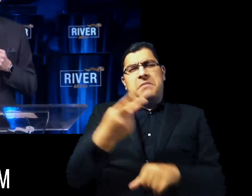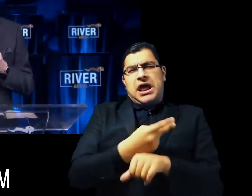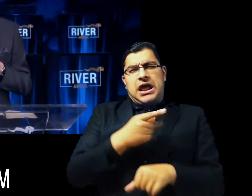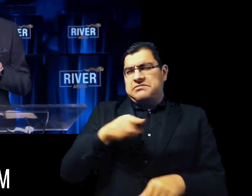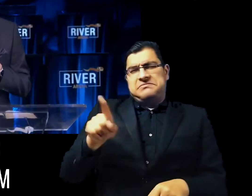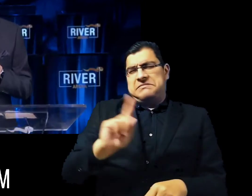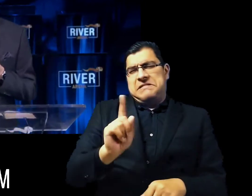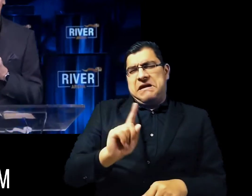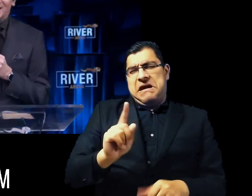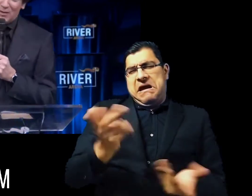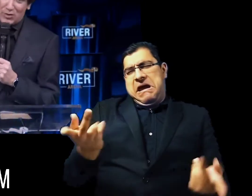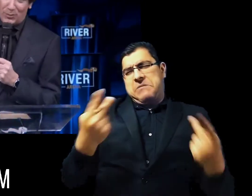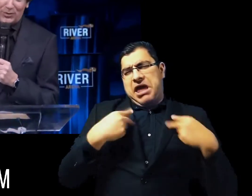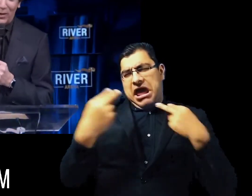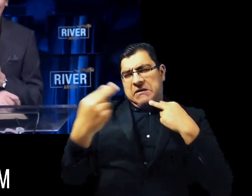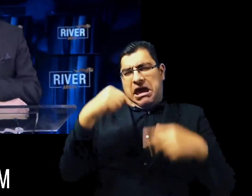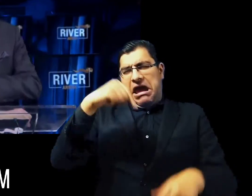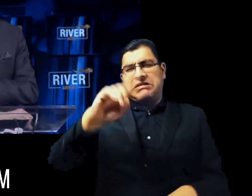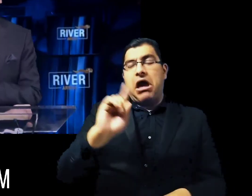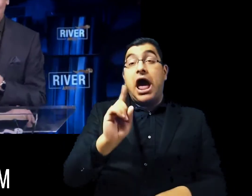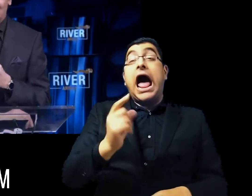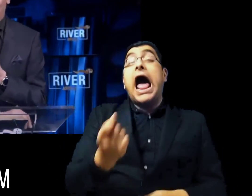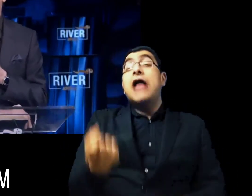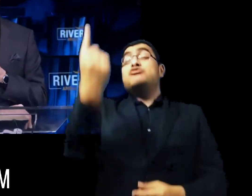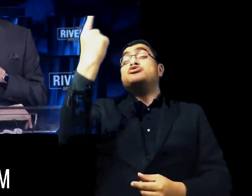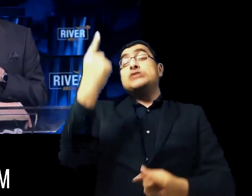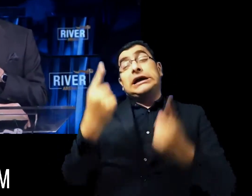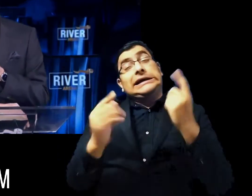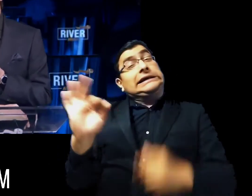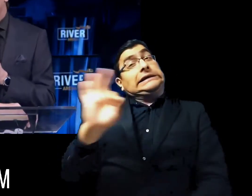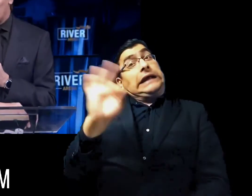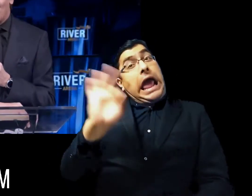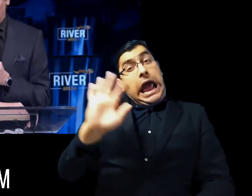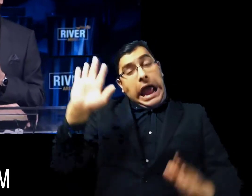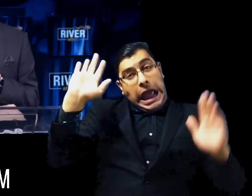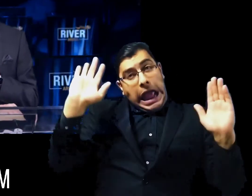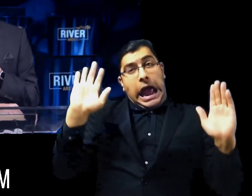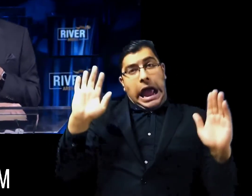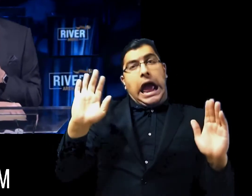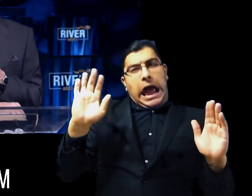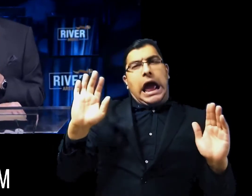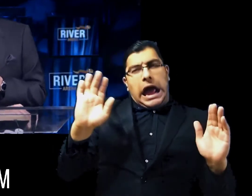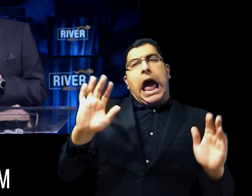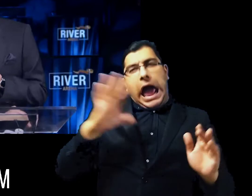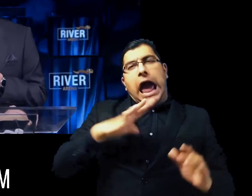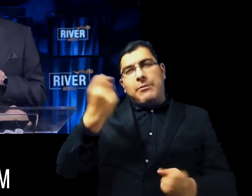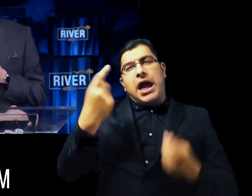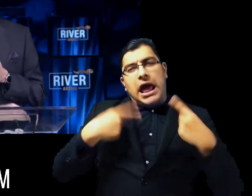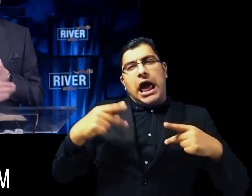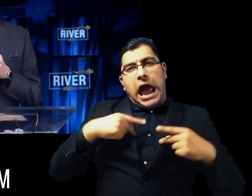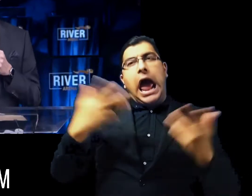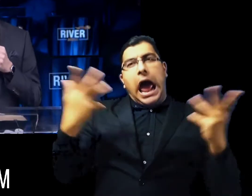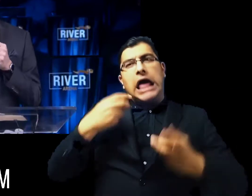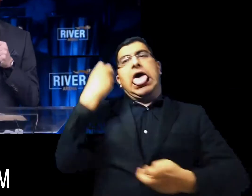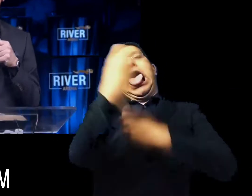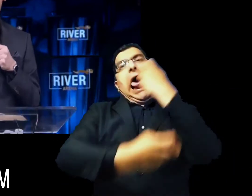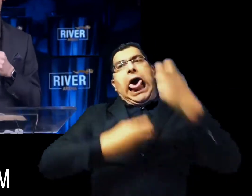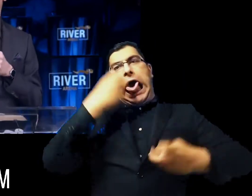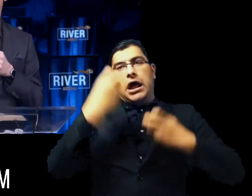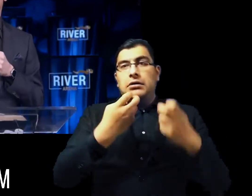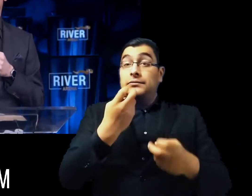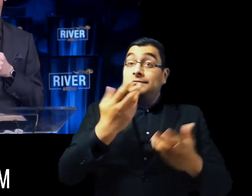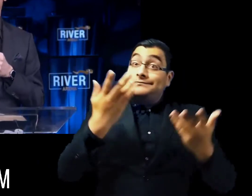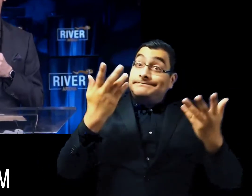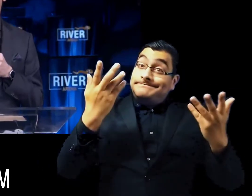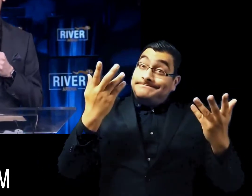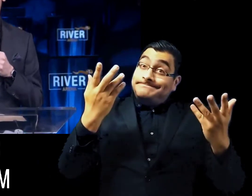gente que mira este servicio, pero en algunas partes, gente que no mira este servicio, yo sé que hace eso. ¿No sería